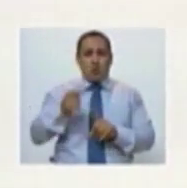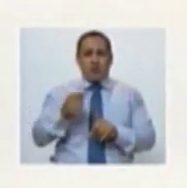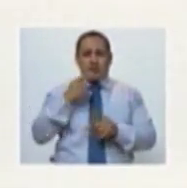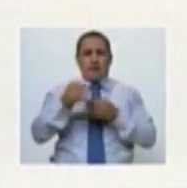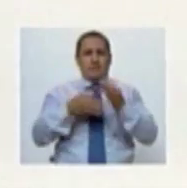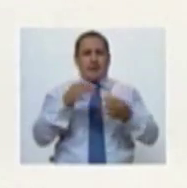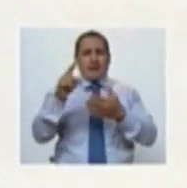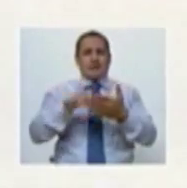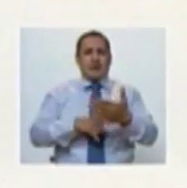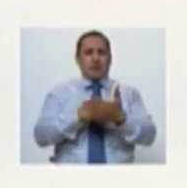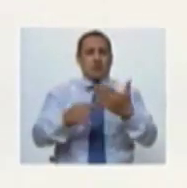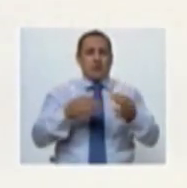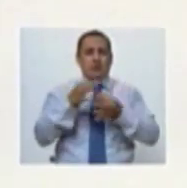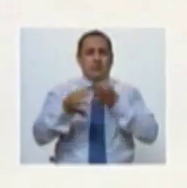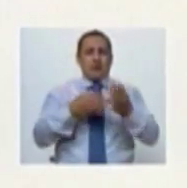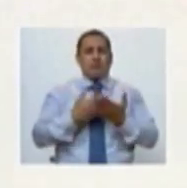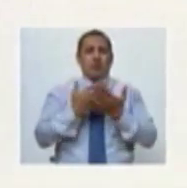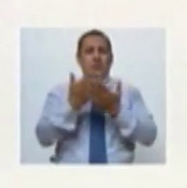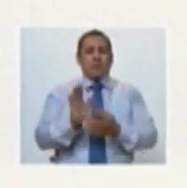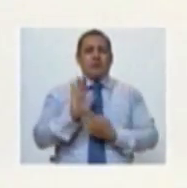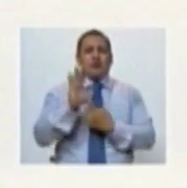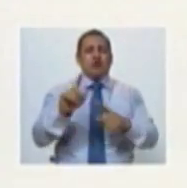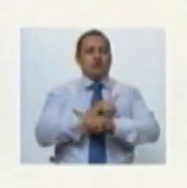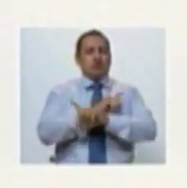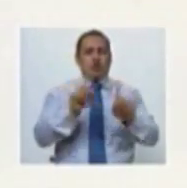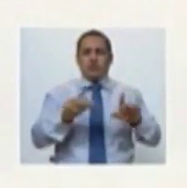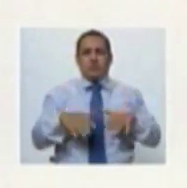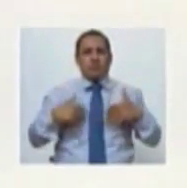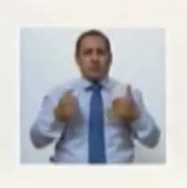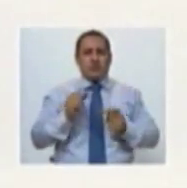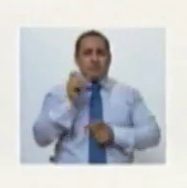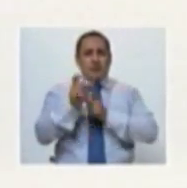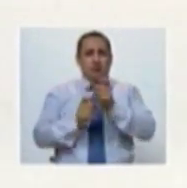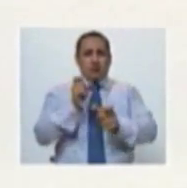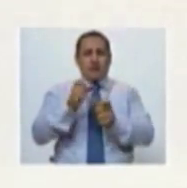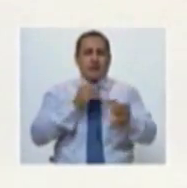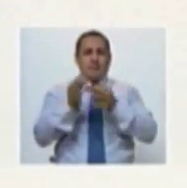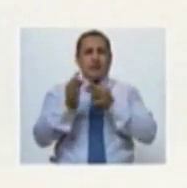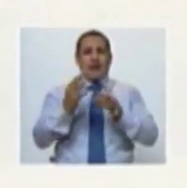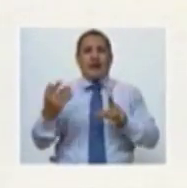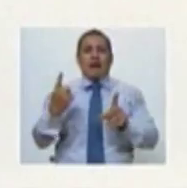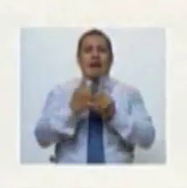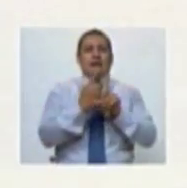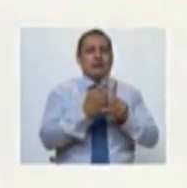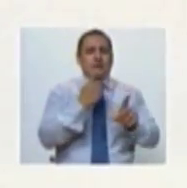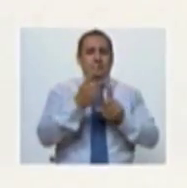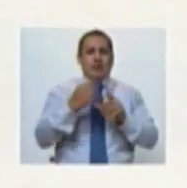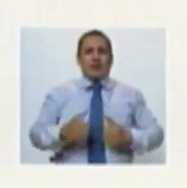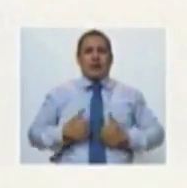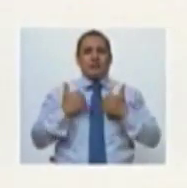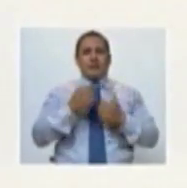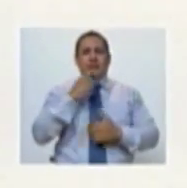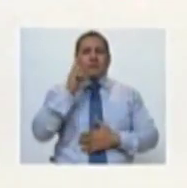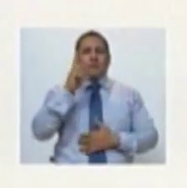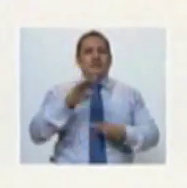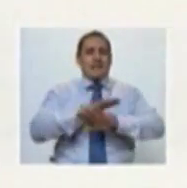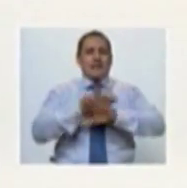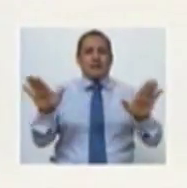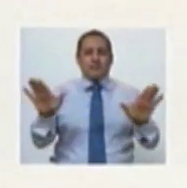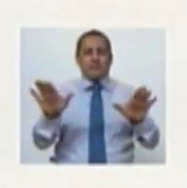esta polémica y ha determinado que no es posible que estas personas tengan acceso a la carrera